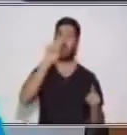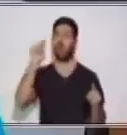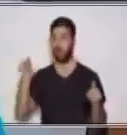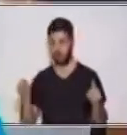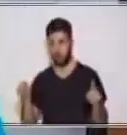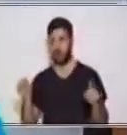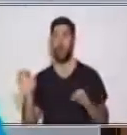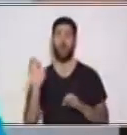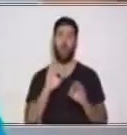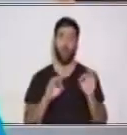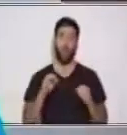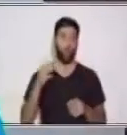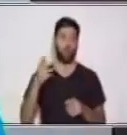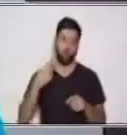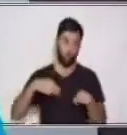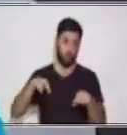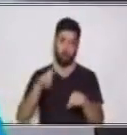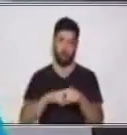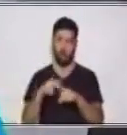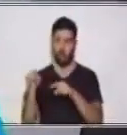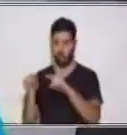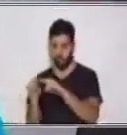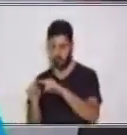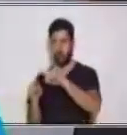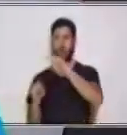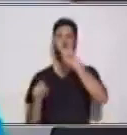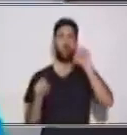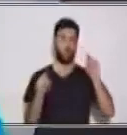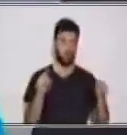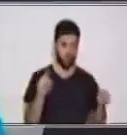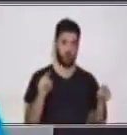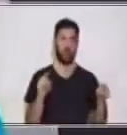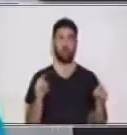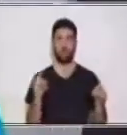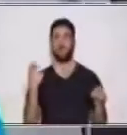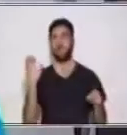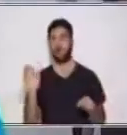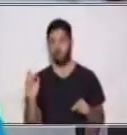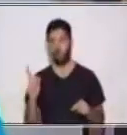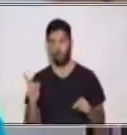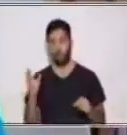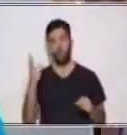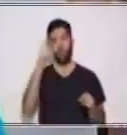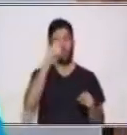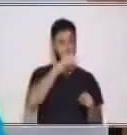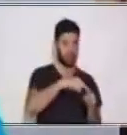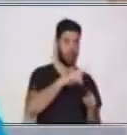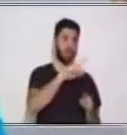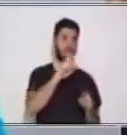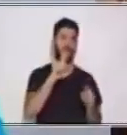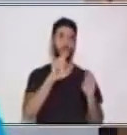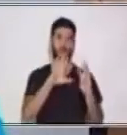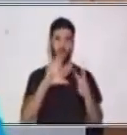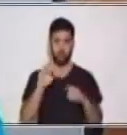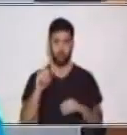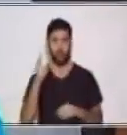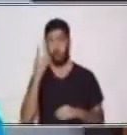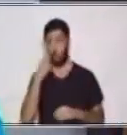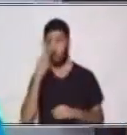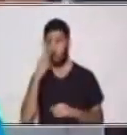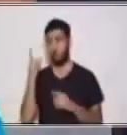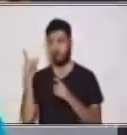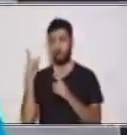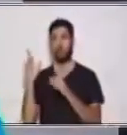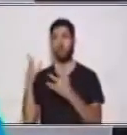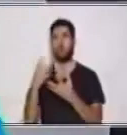arriba. O lo puedes medir contrario a las manecillas del reloj. Ojo con lo que te voy a indicar en este